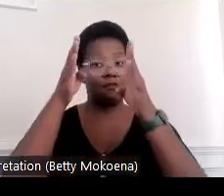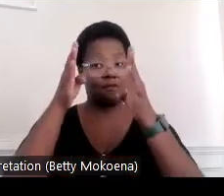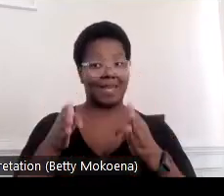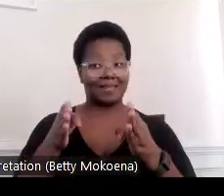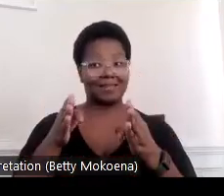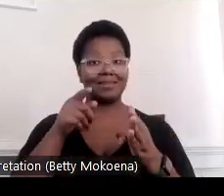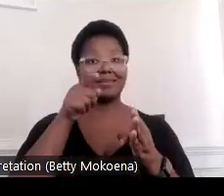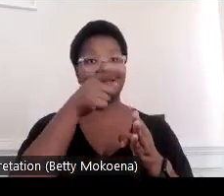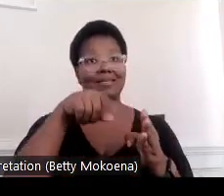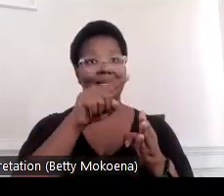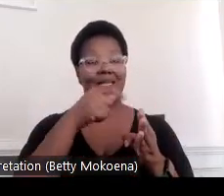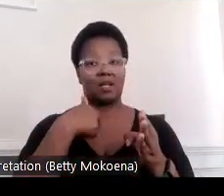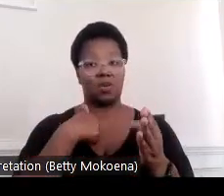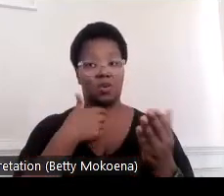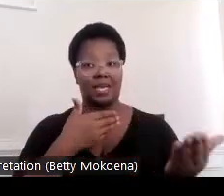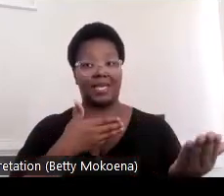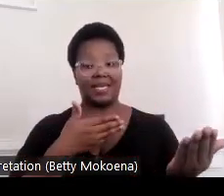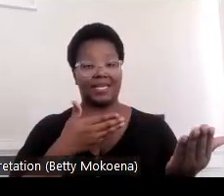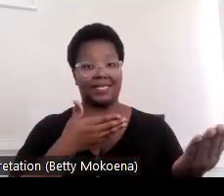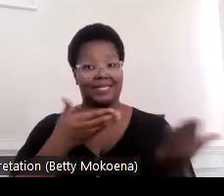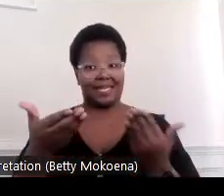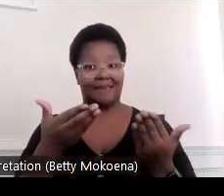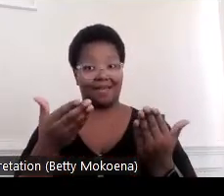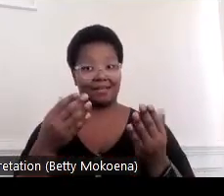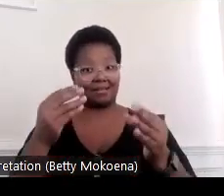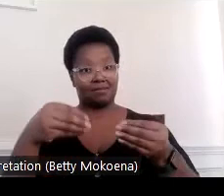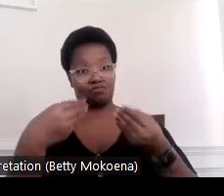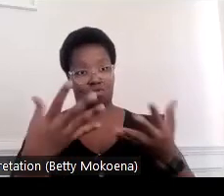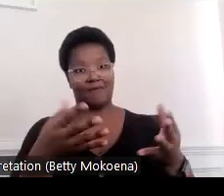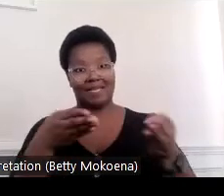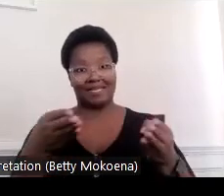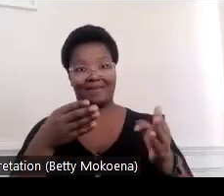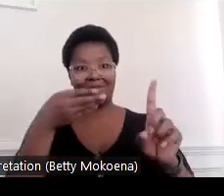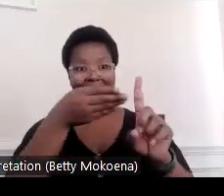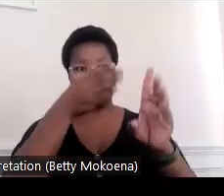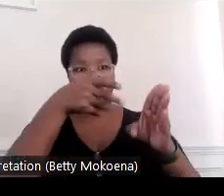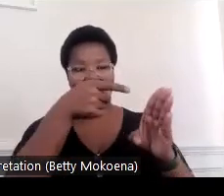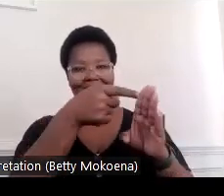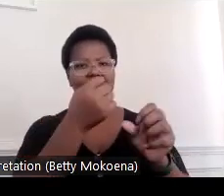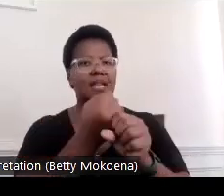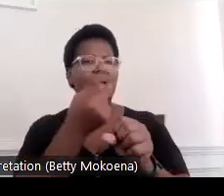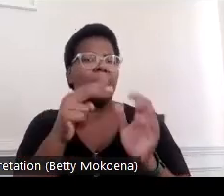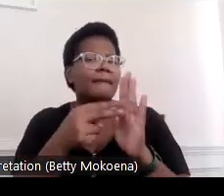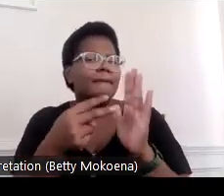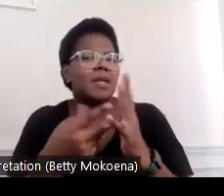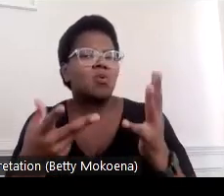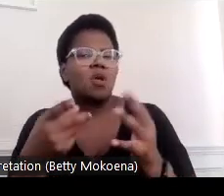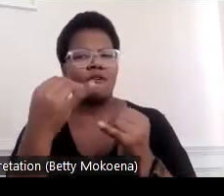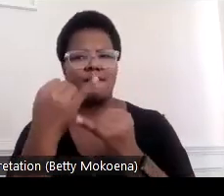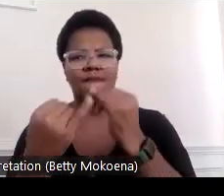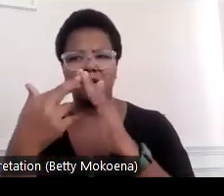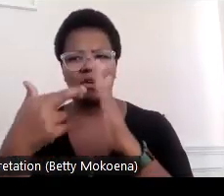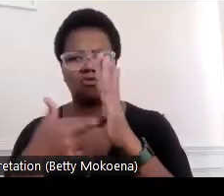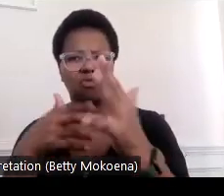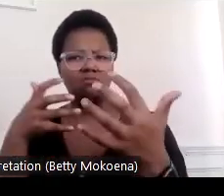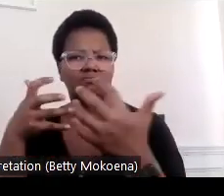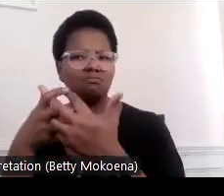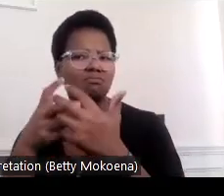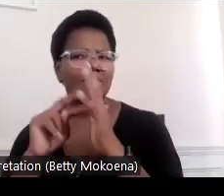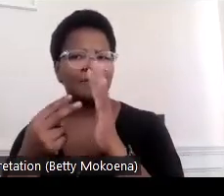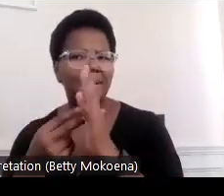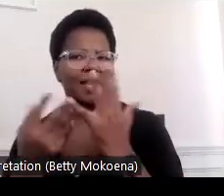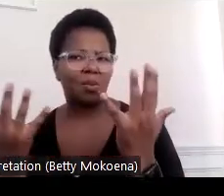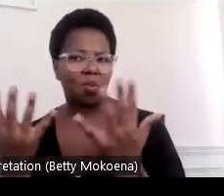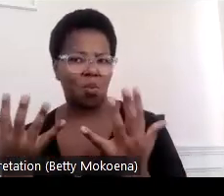para un individuo ese ruido qué es lo que quiere decir a llegar a cumplir la regla final entonces